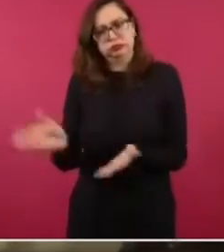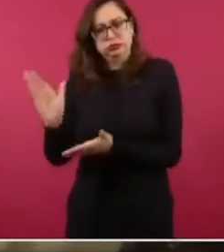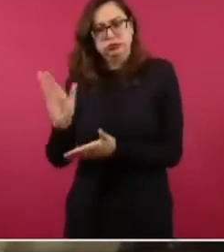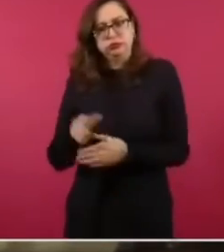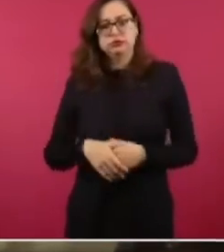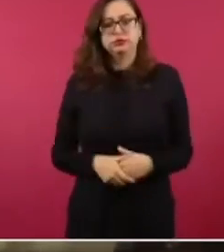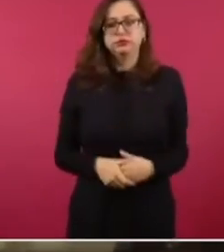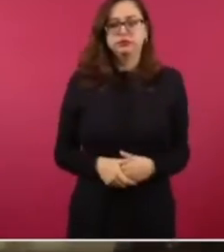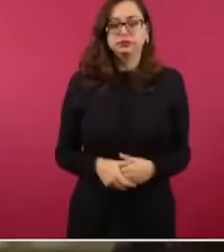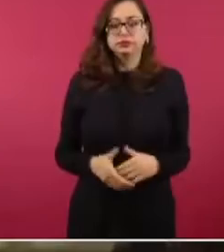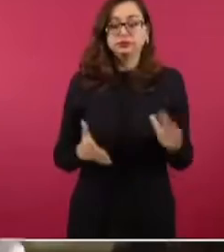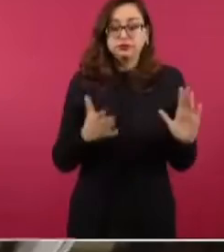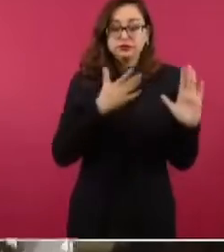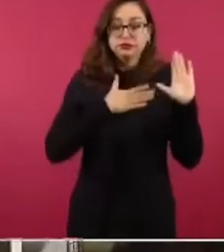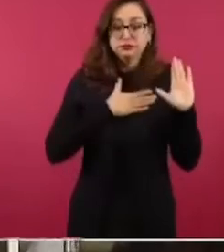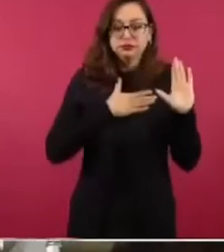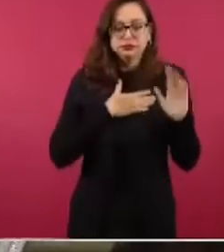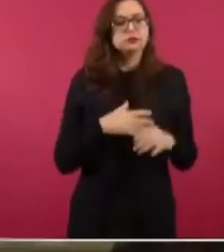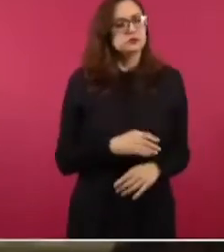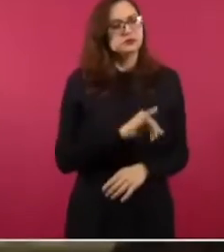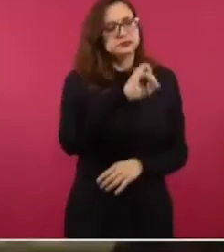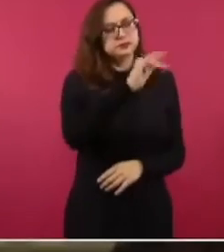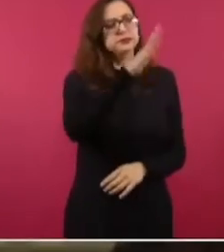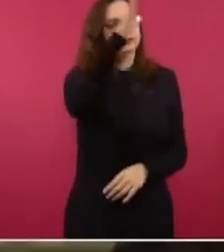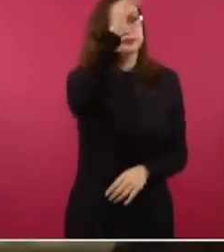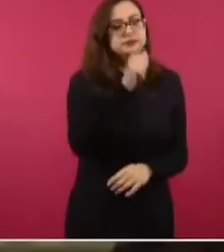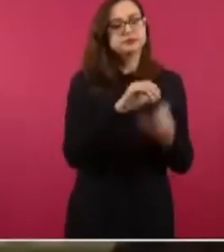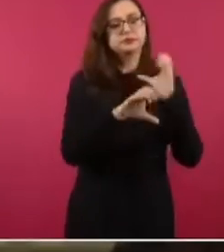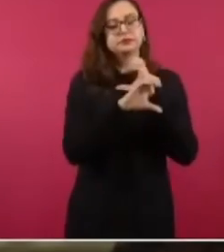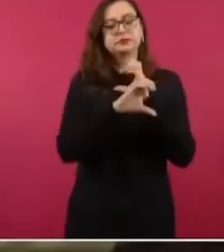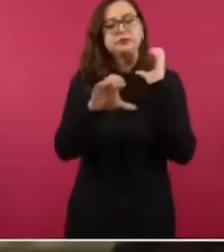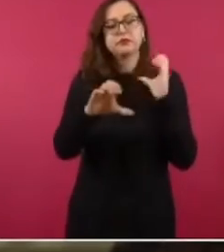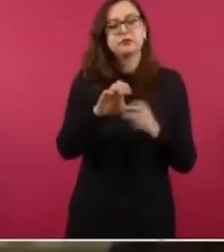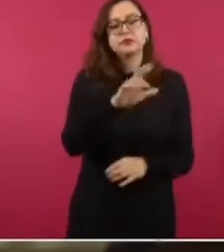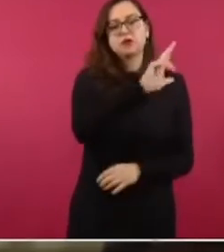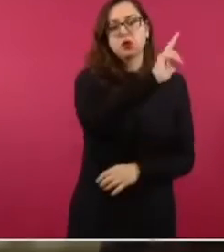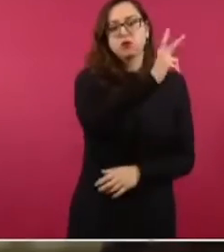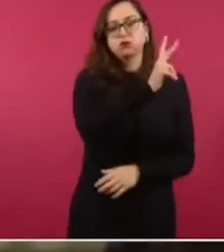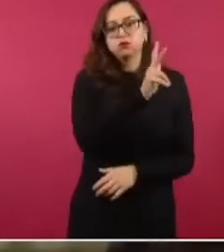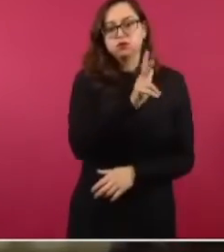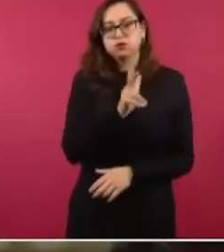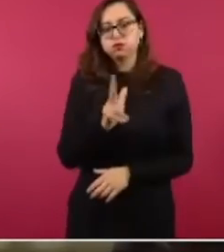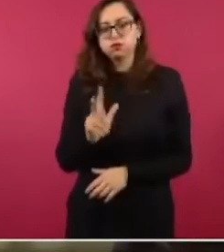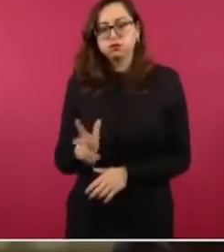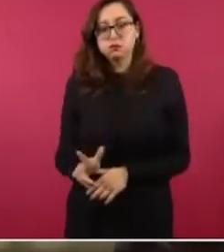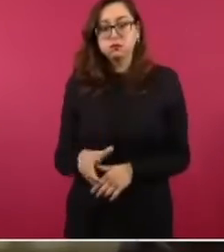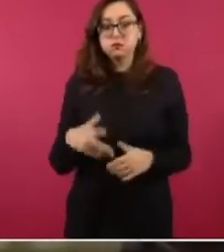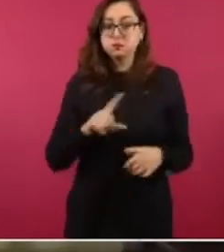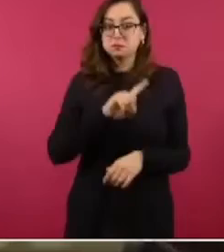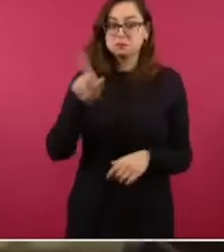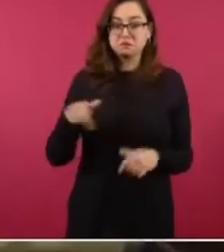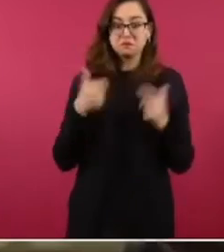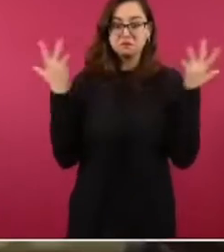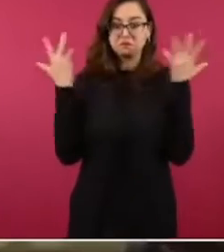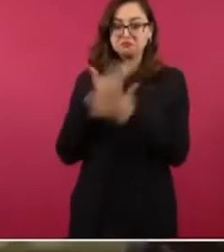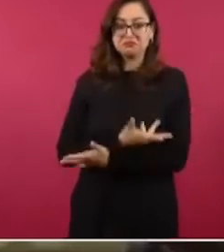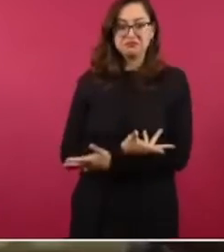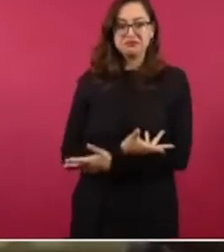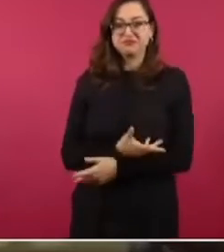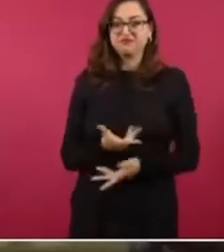sea, esa fue lo que ellos habían dicho, autoridades de migración. Nosotros preguntamos al Instituto Nacional de Migración, el caso que